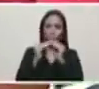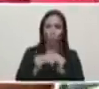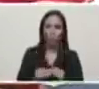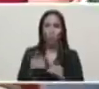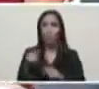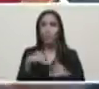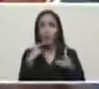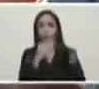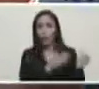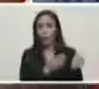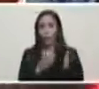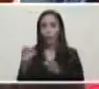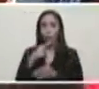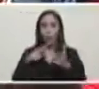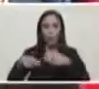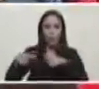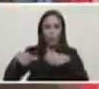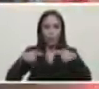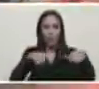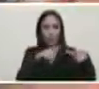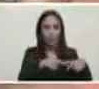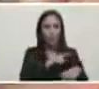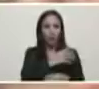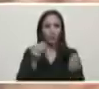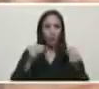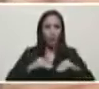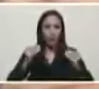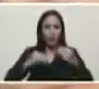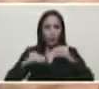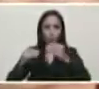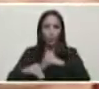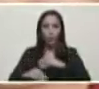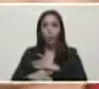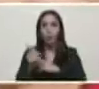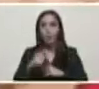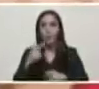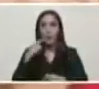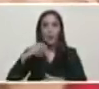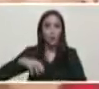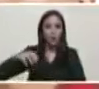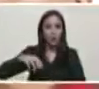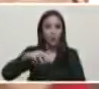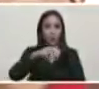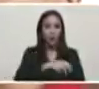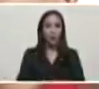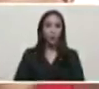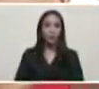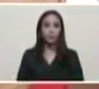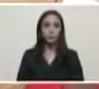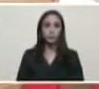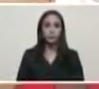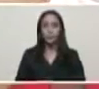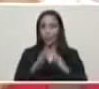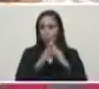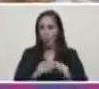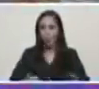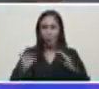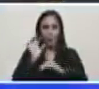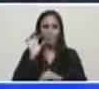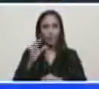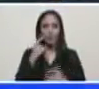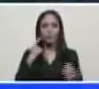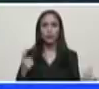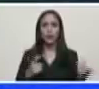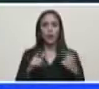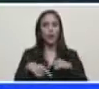de base por urbanismo la organización estadal la organización nacional con las